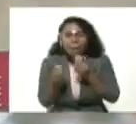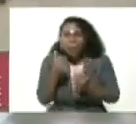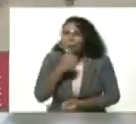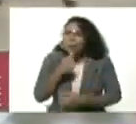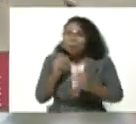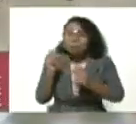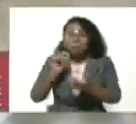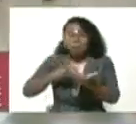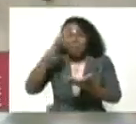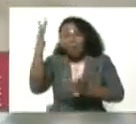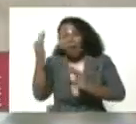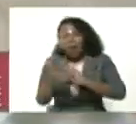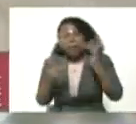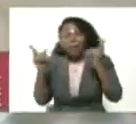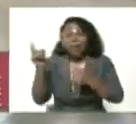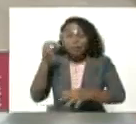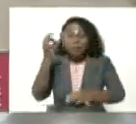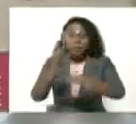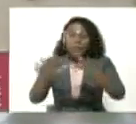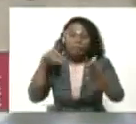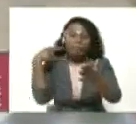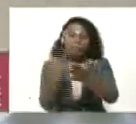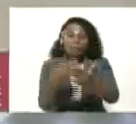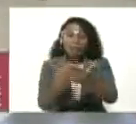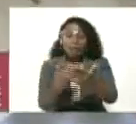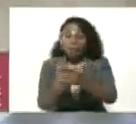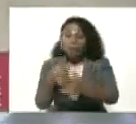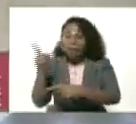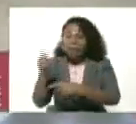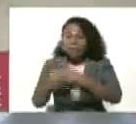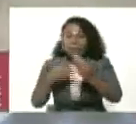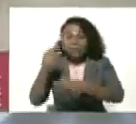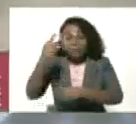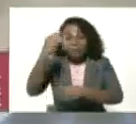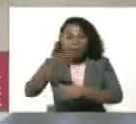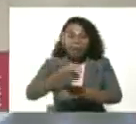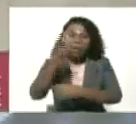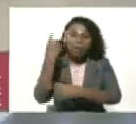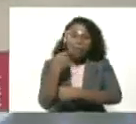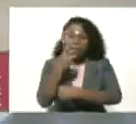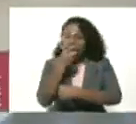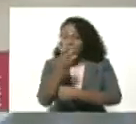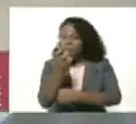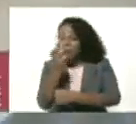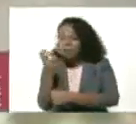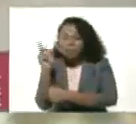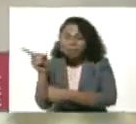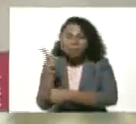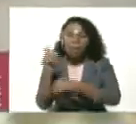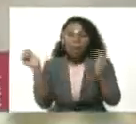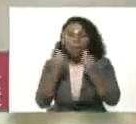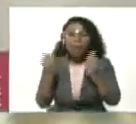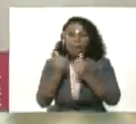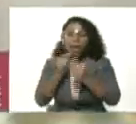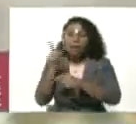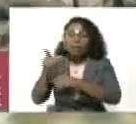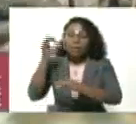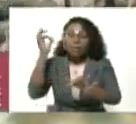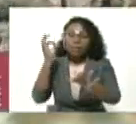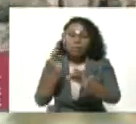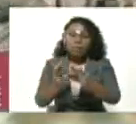Milagro, pues, que pudieron ser testigos el día de ayer en la visita a Mérida, ya a la